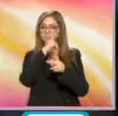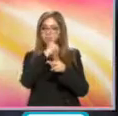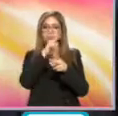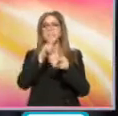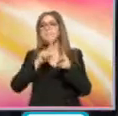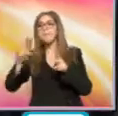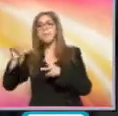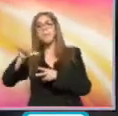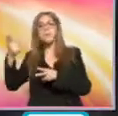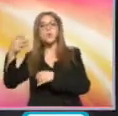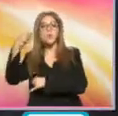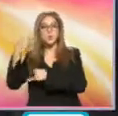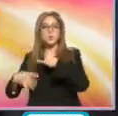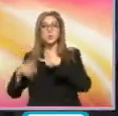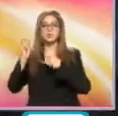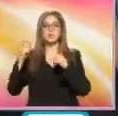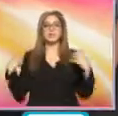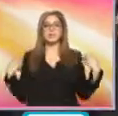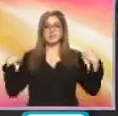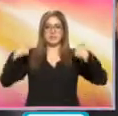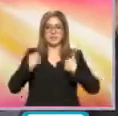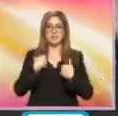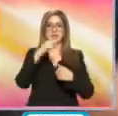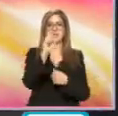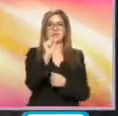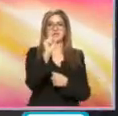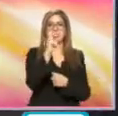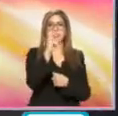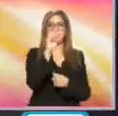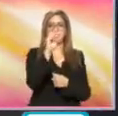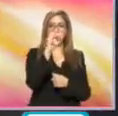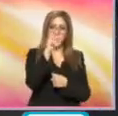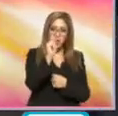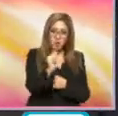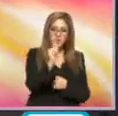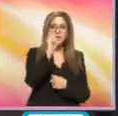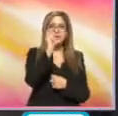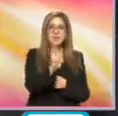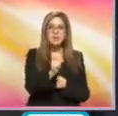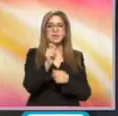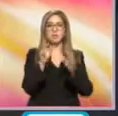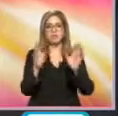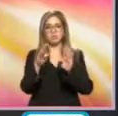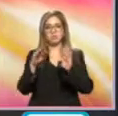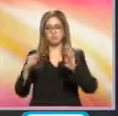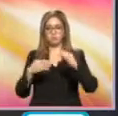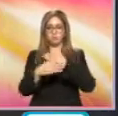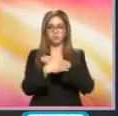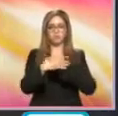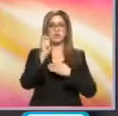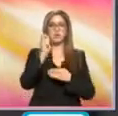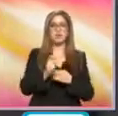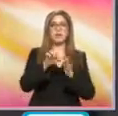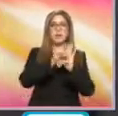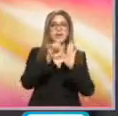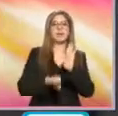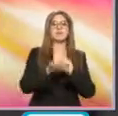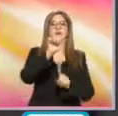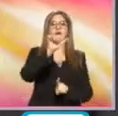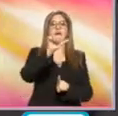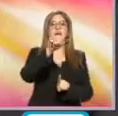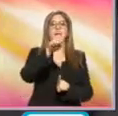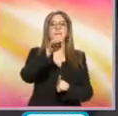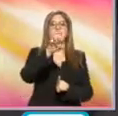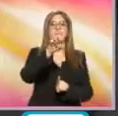al último, que es un saco sport, que es exactamente, que es una americana. Una americana, a diferencia de un